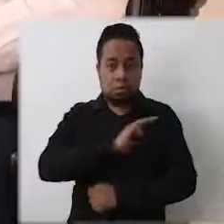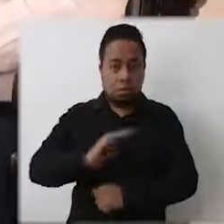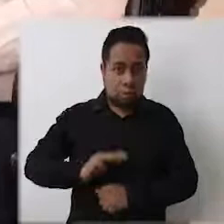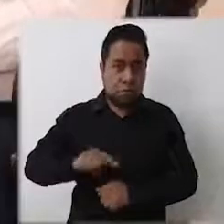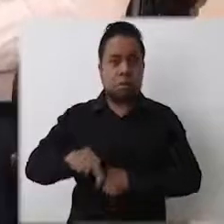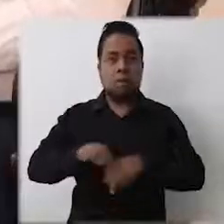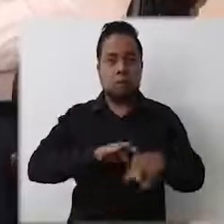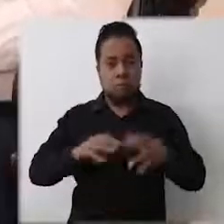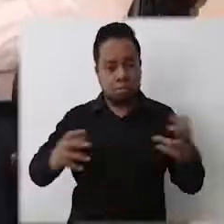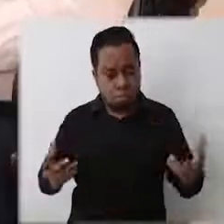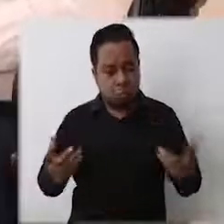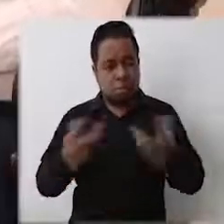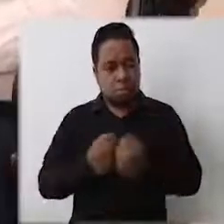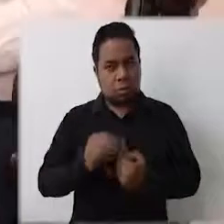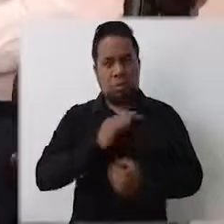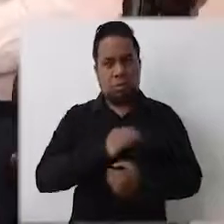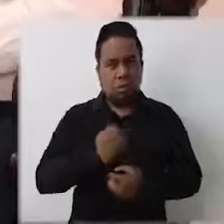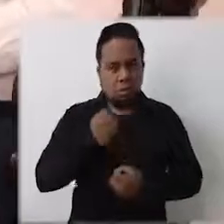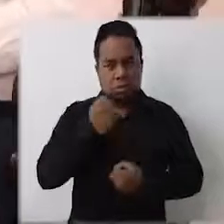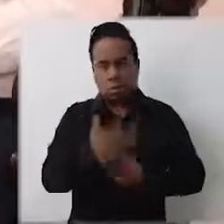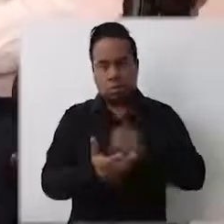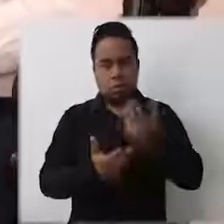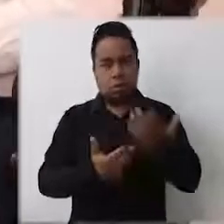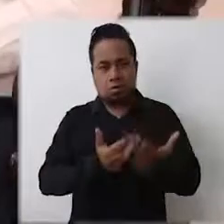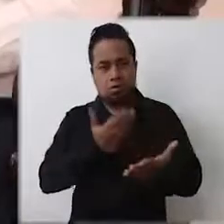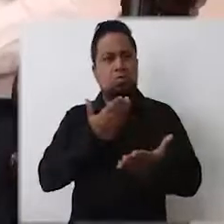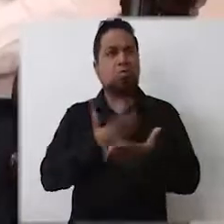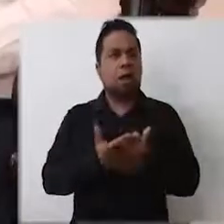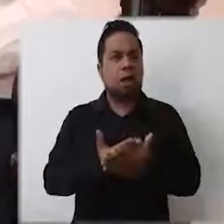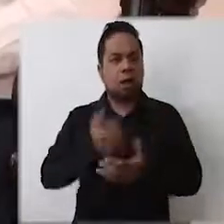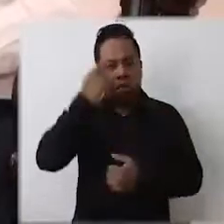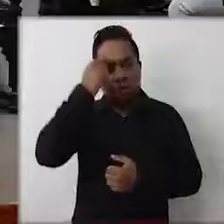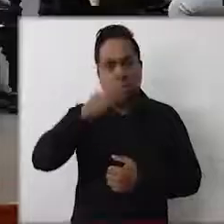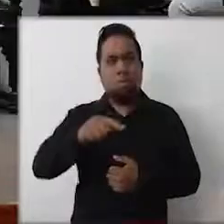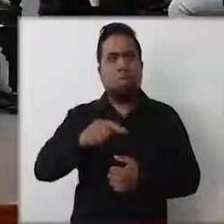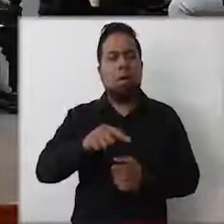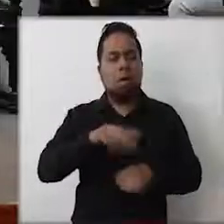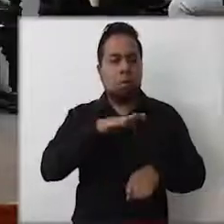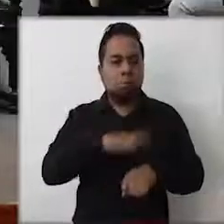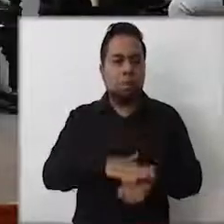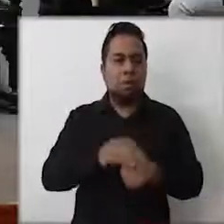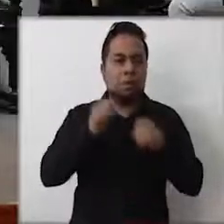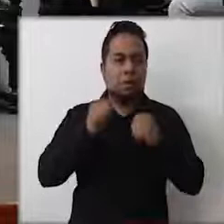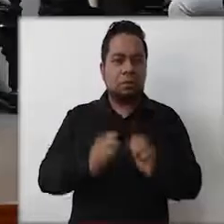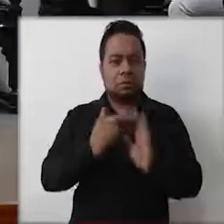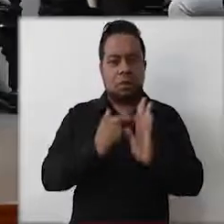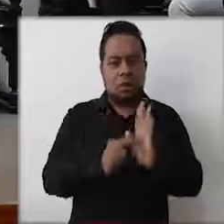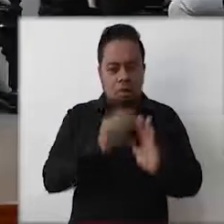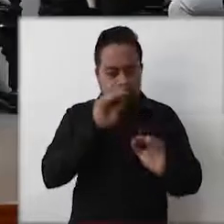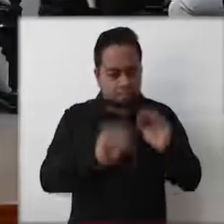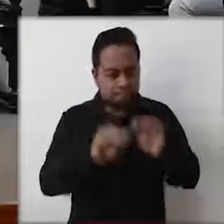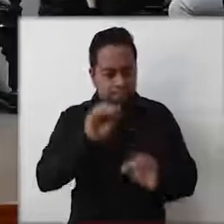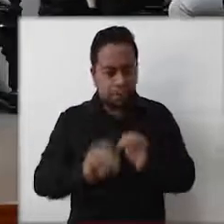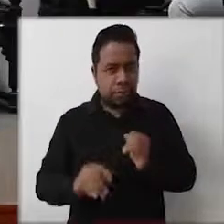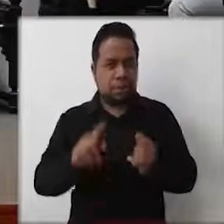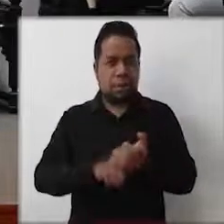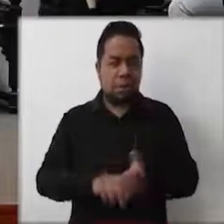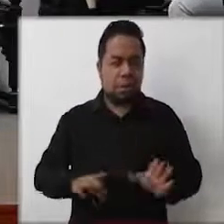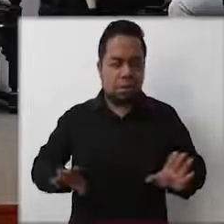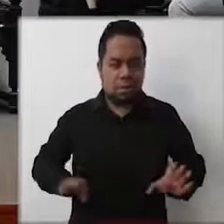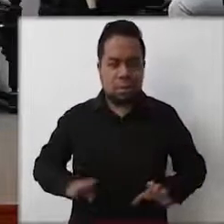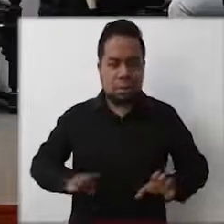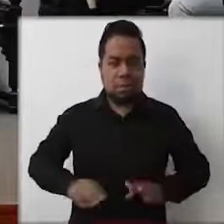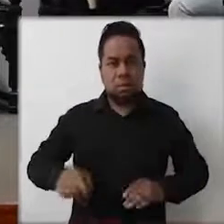cabildo si se aprueba turnar el asunto de cuenta a la Comisión de Normatividad y Nomenclatura Municipal para su estudio